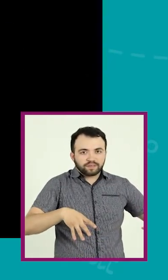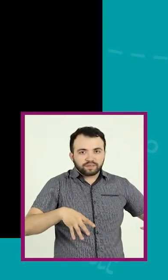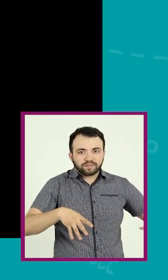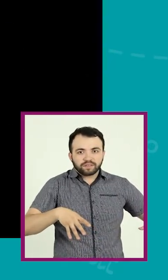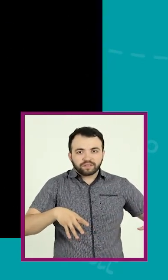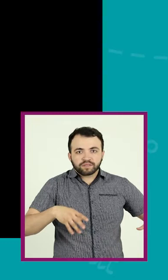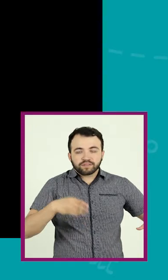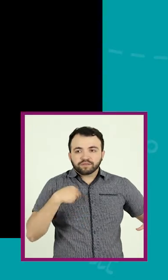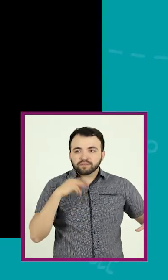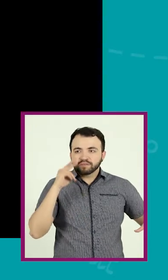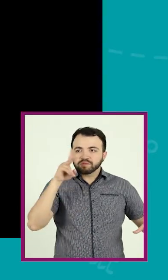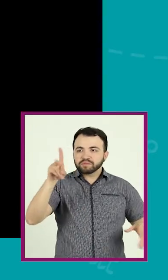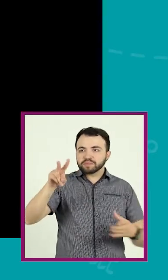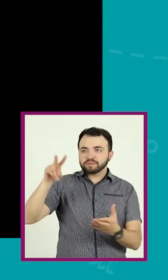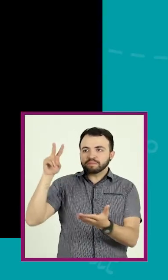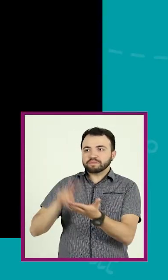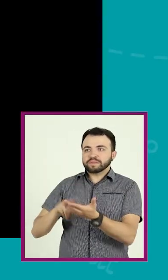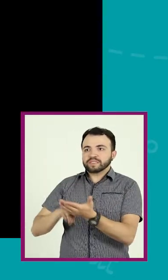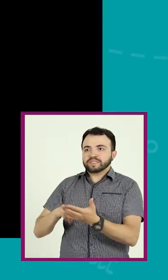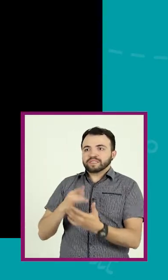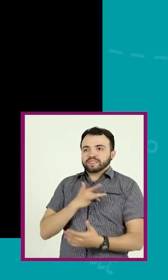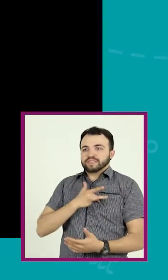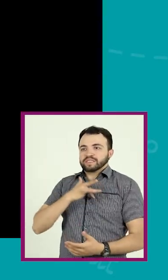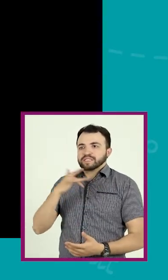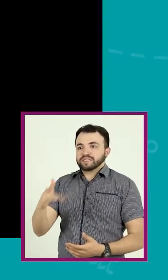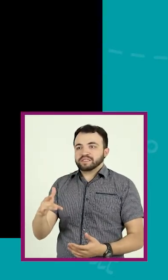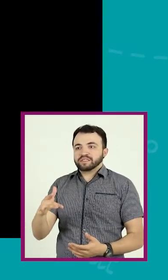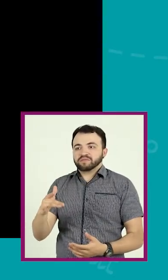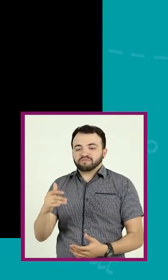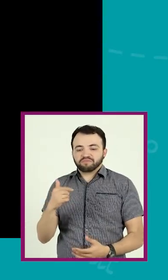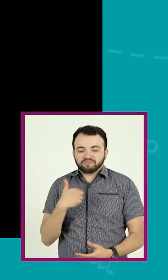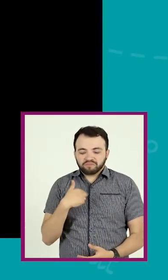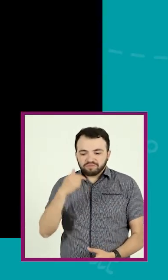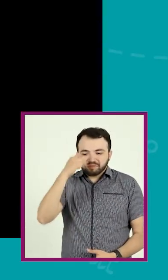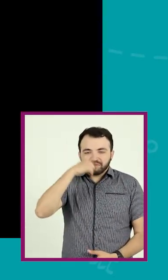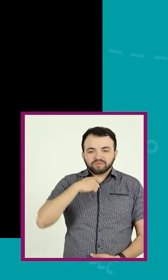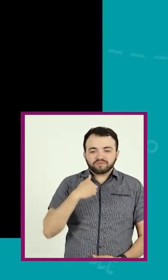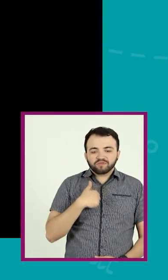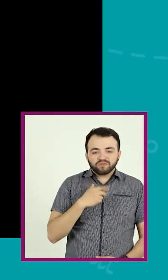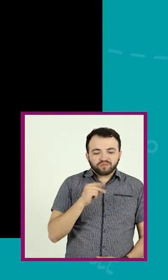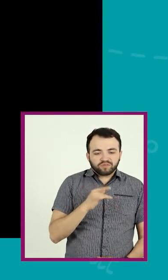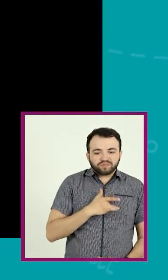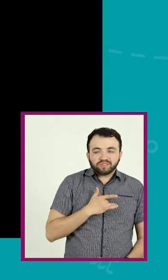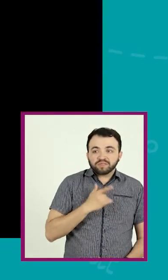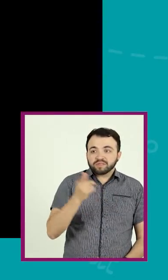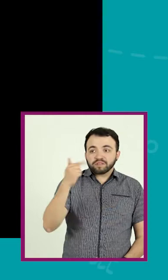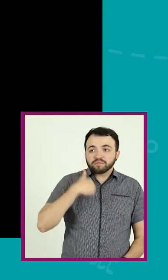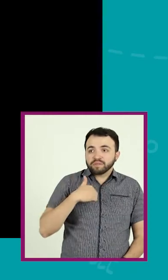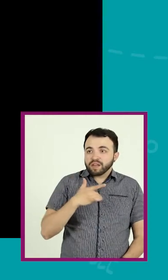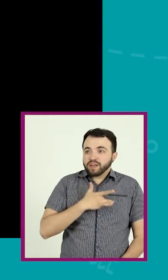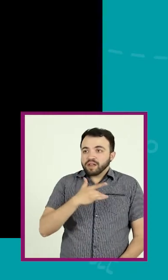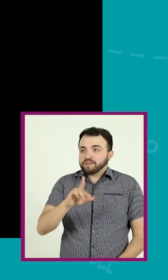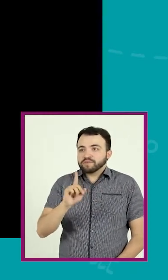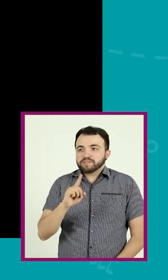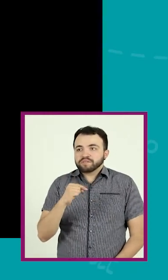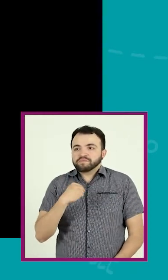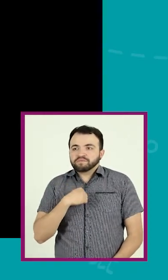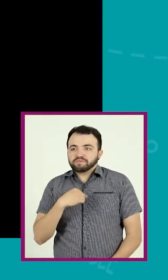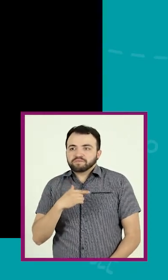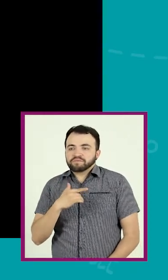apaga. Valorizamos a la persona amada al tiempo que sentimos que no valemos nada si no nos